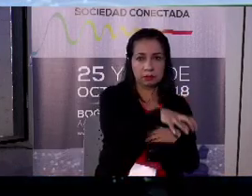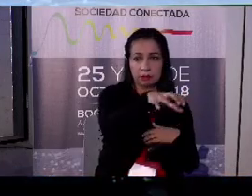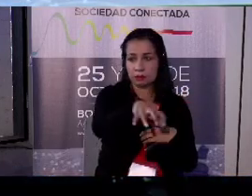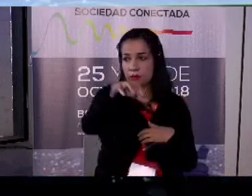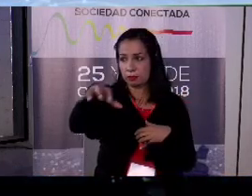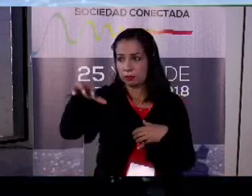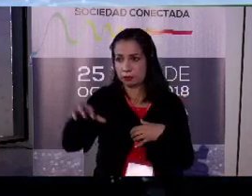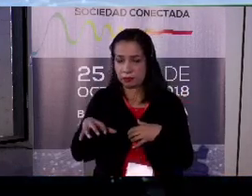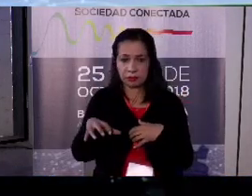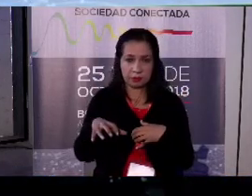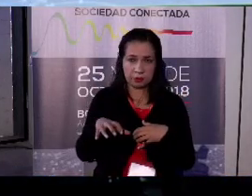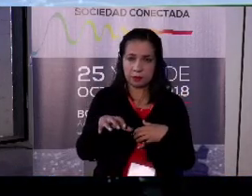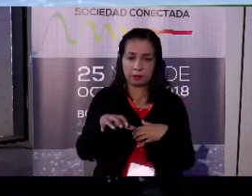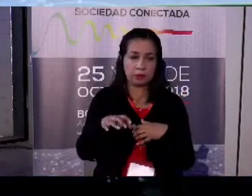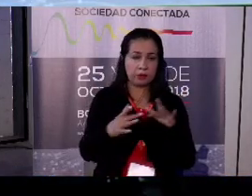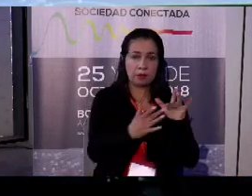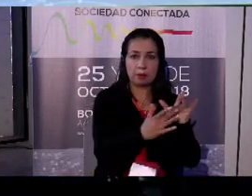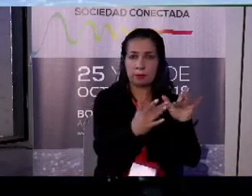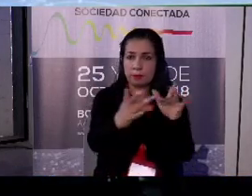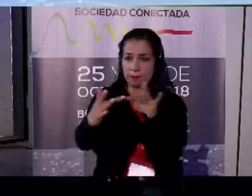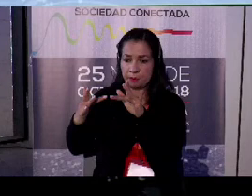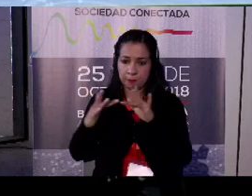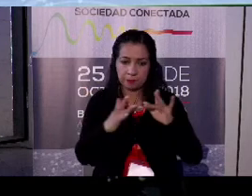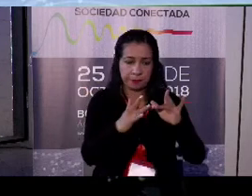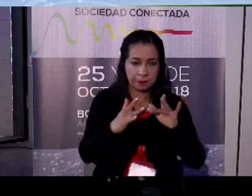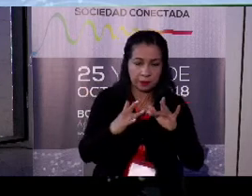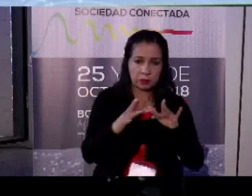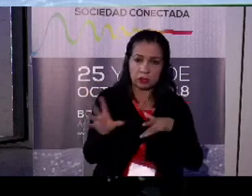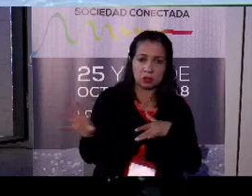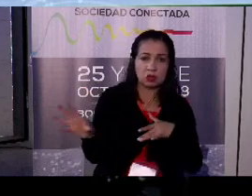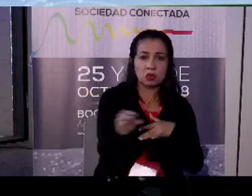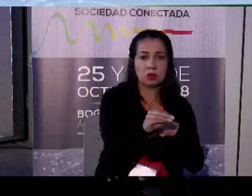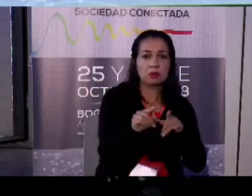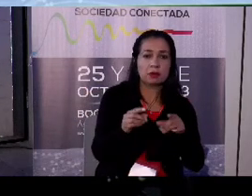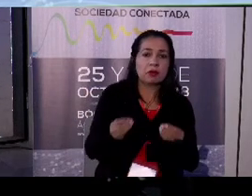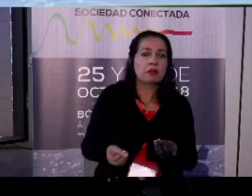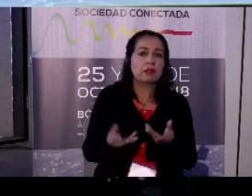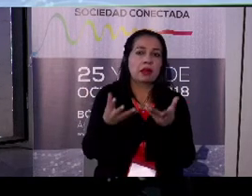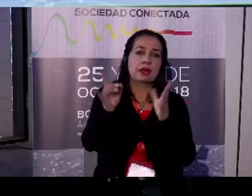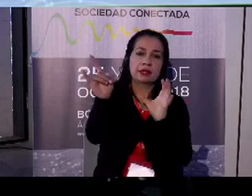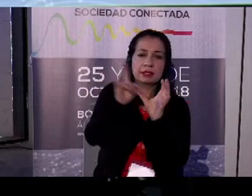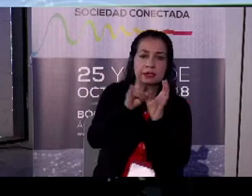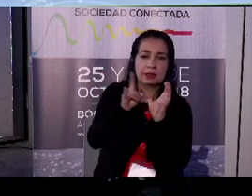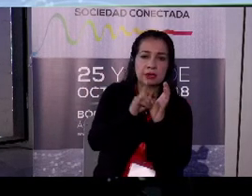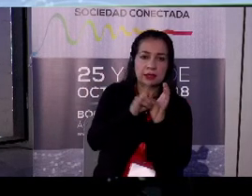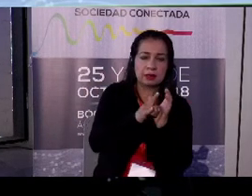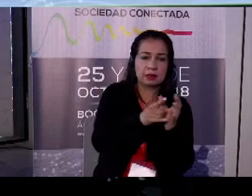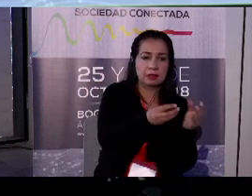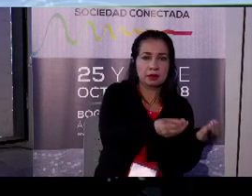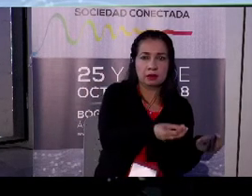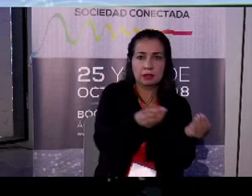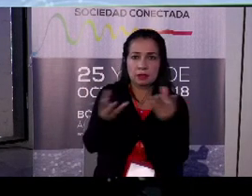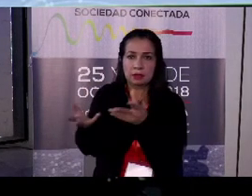estación por tanto aquí se evalúa el desempeño de lo que se llama la entrega de la señal de una estación y una